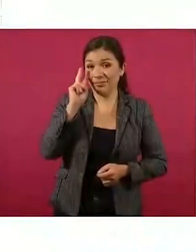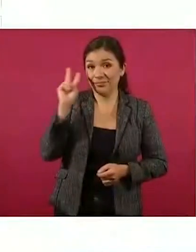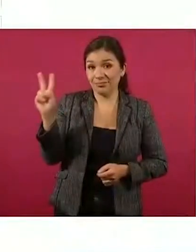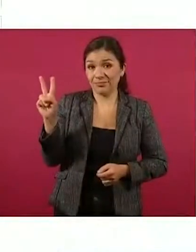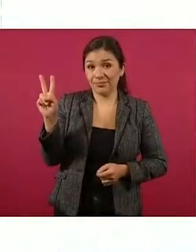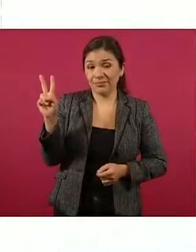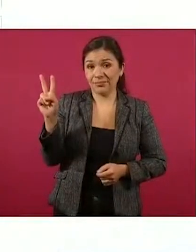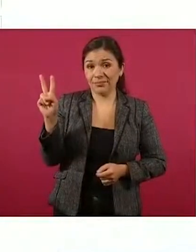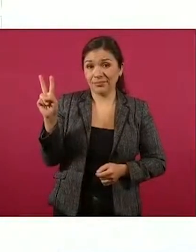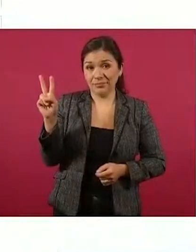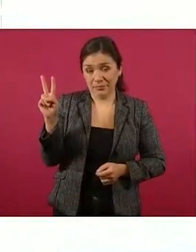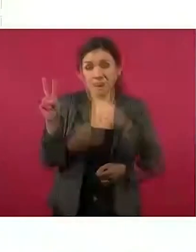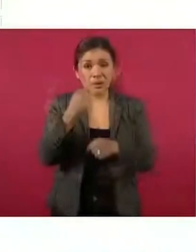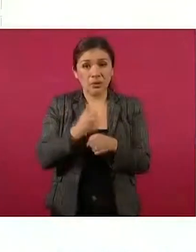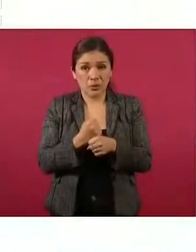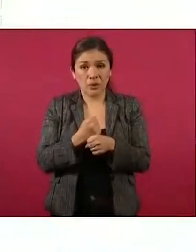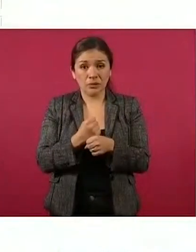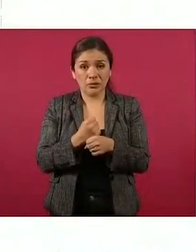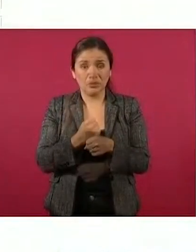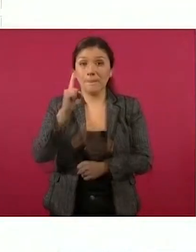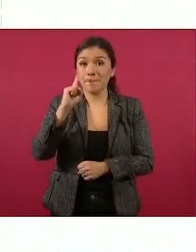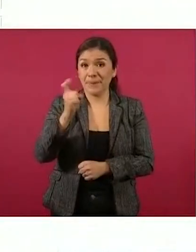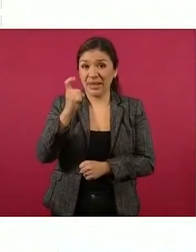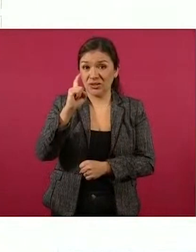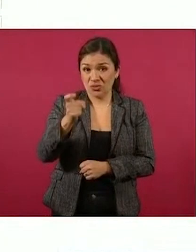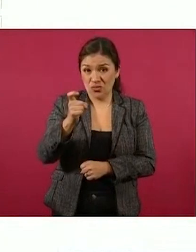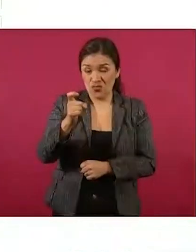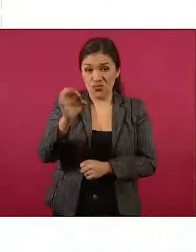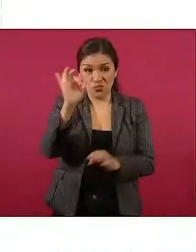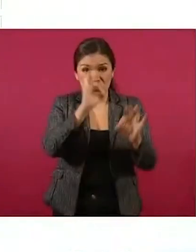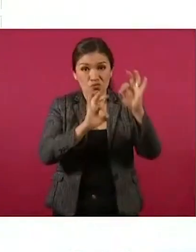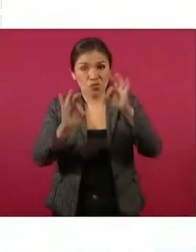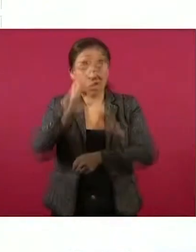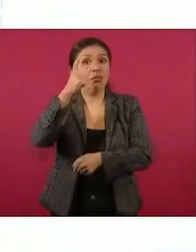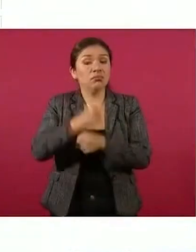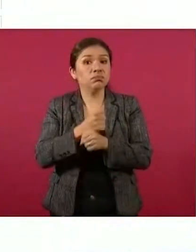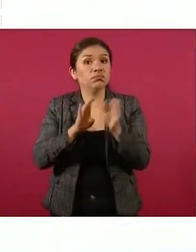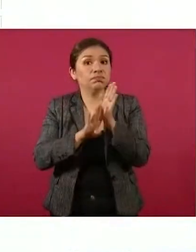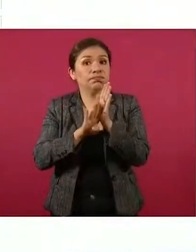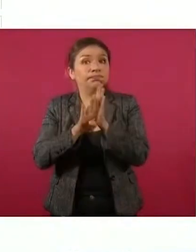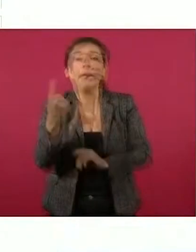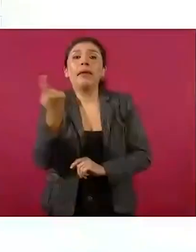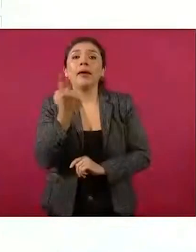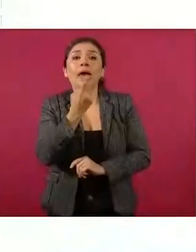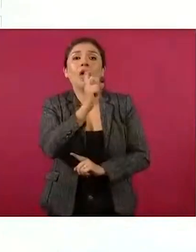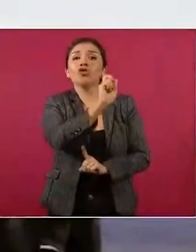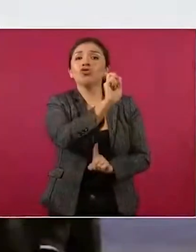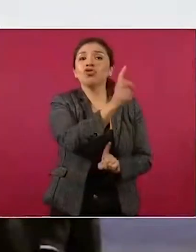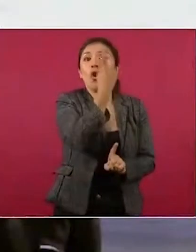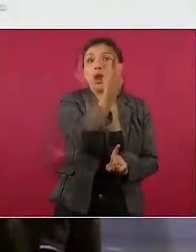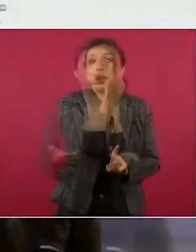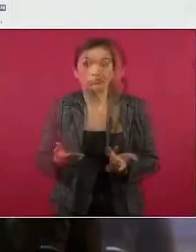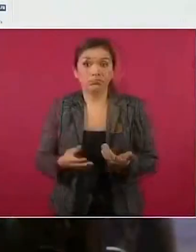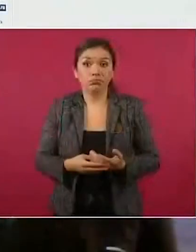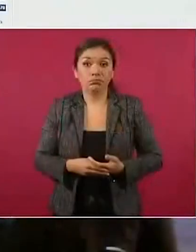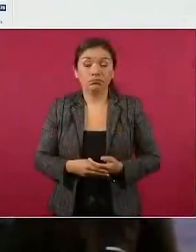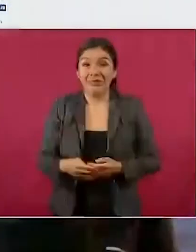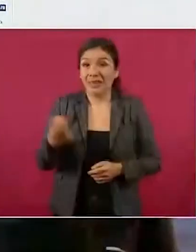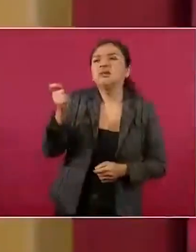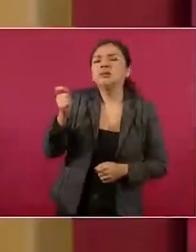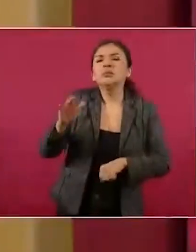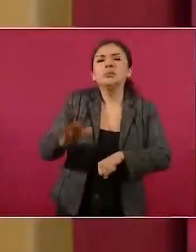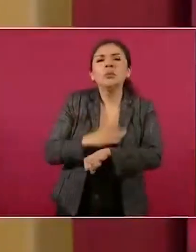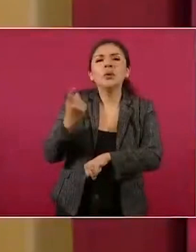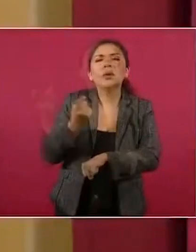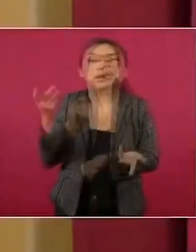Sin duda, en los 4 años, es la moneda que más se ha apreciado con relación al dólar en el mundo. Esto tiene